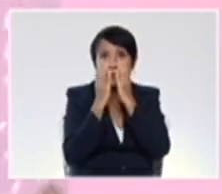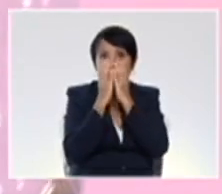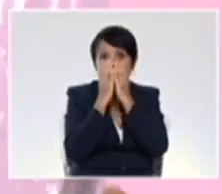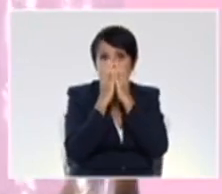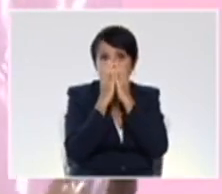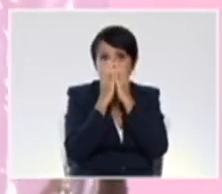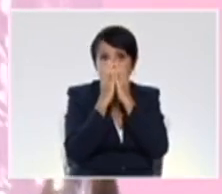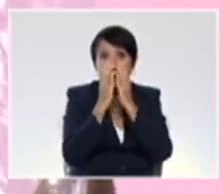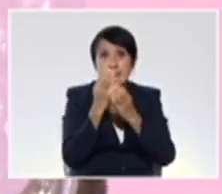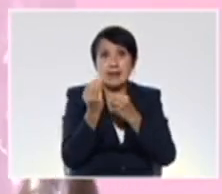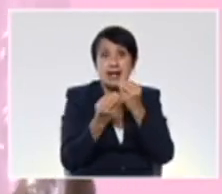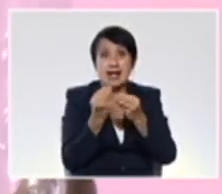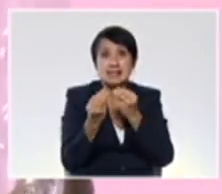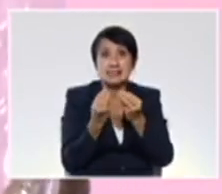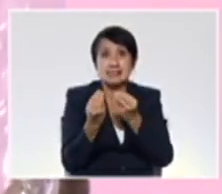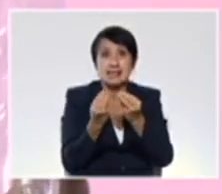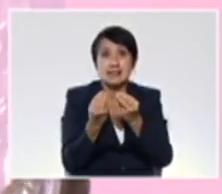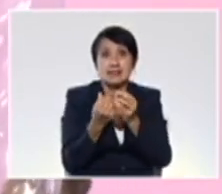para realizar con